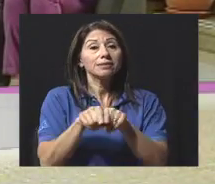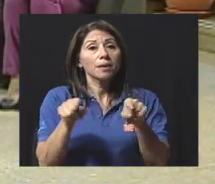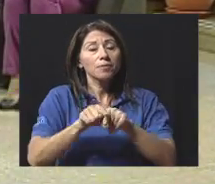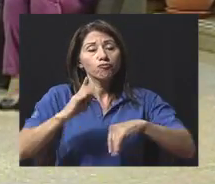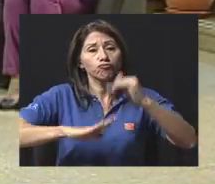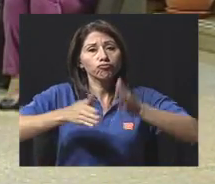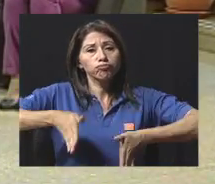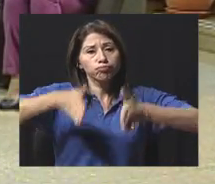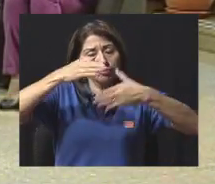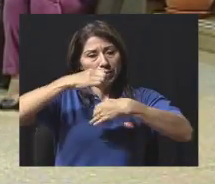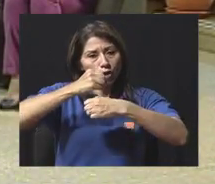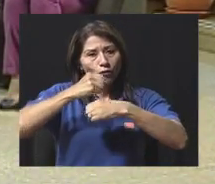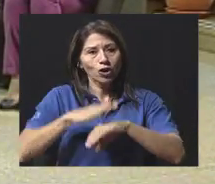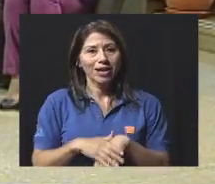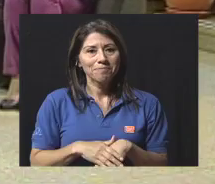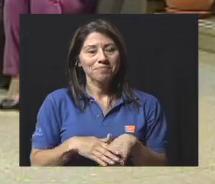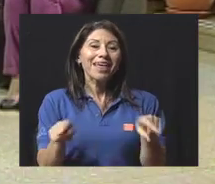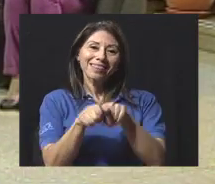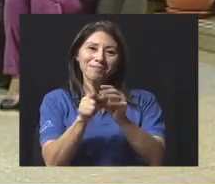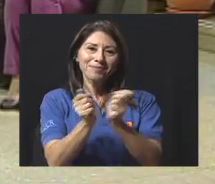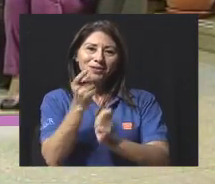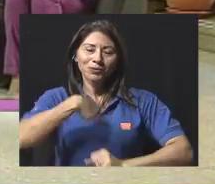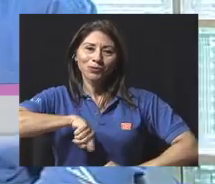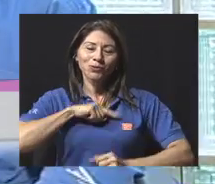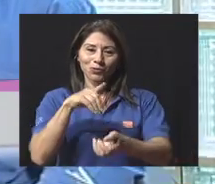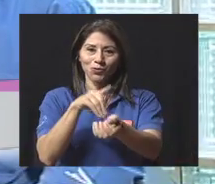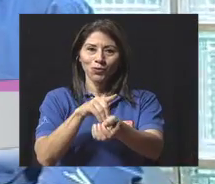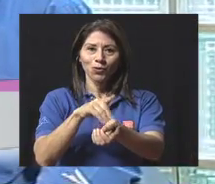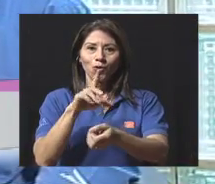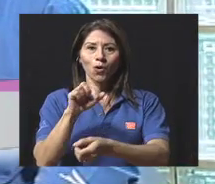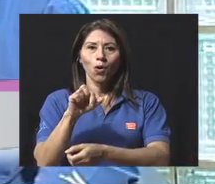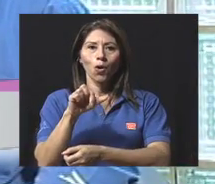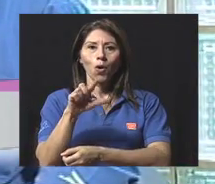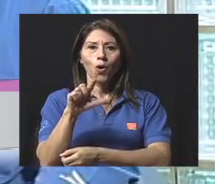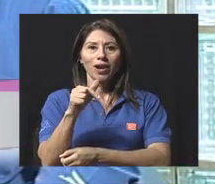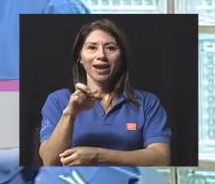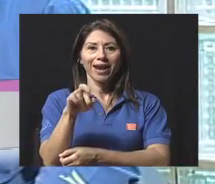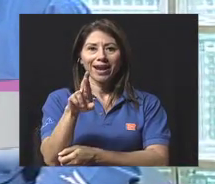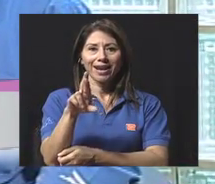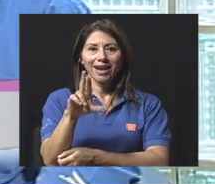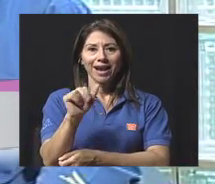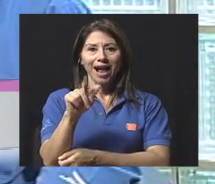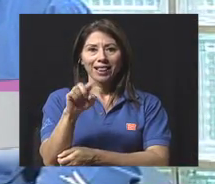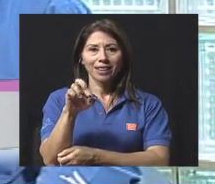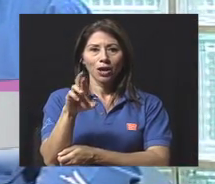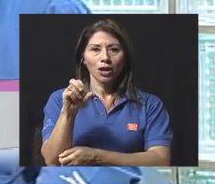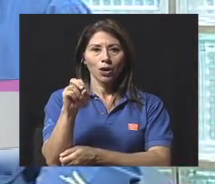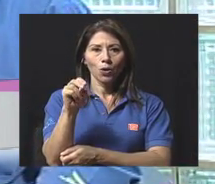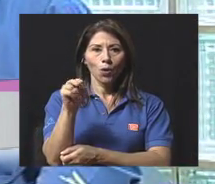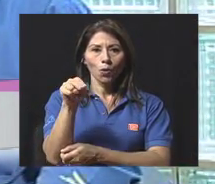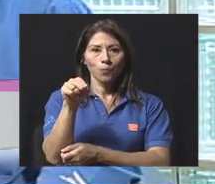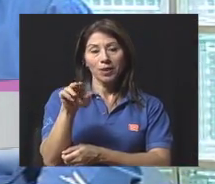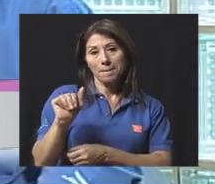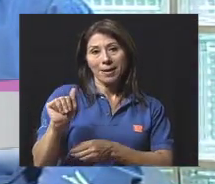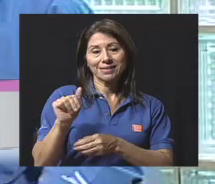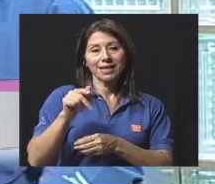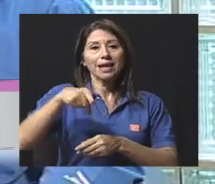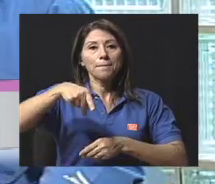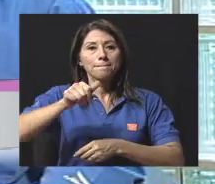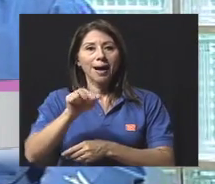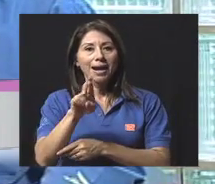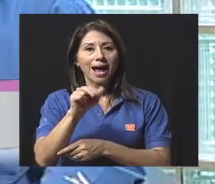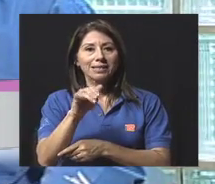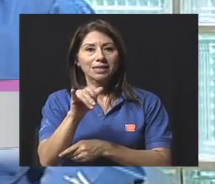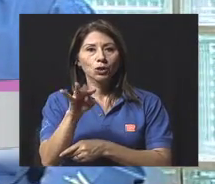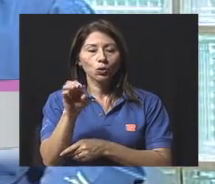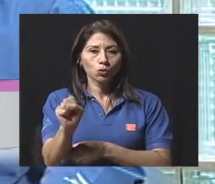facultad de microbiología también se ubica con nosotros el dror olger Calderón él es máster en parasitología catedrático